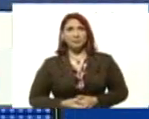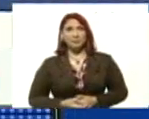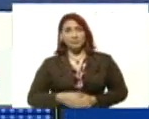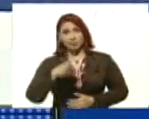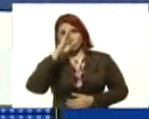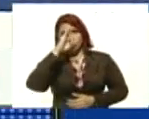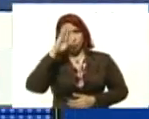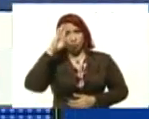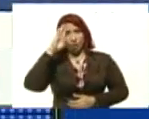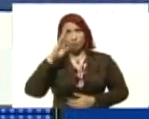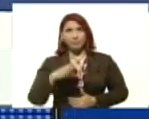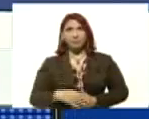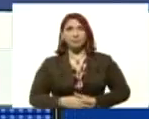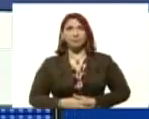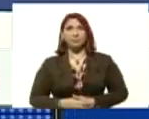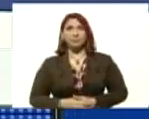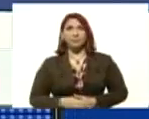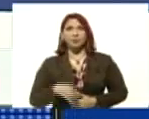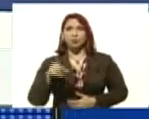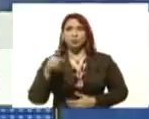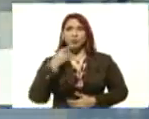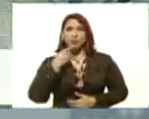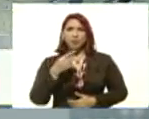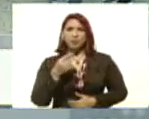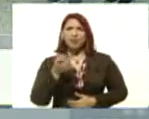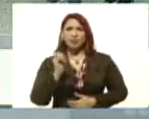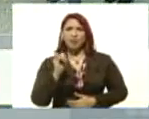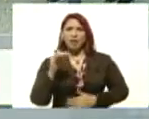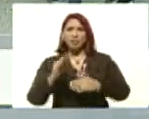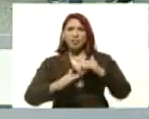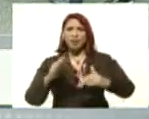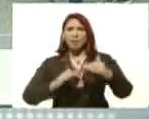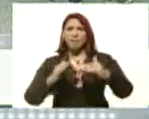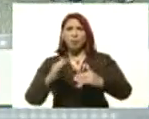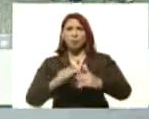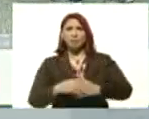Diosdado, tú dijiste que había unos tambores.